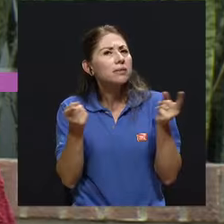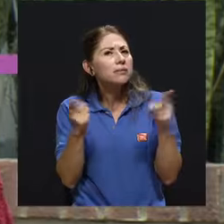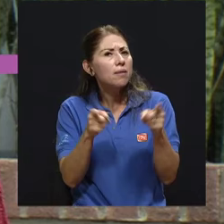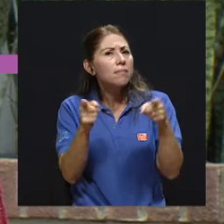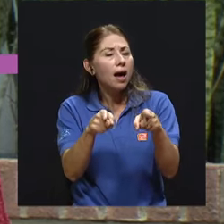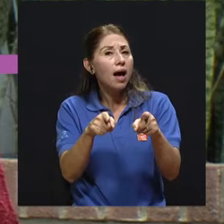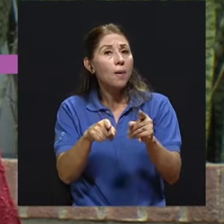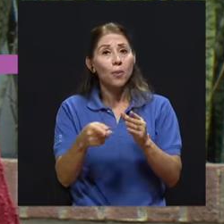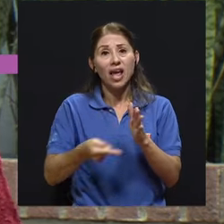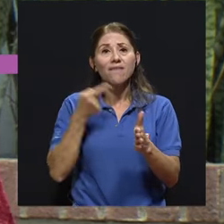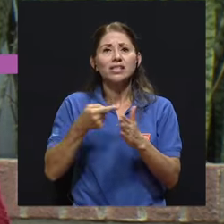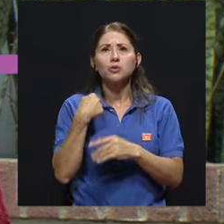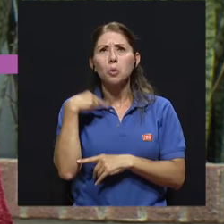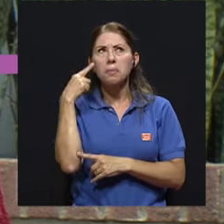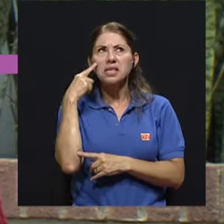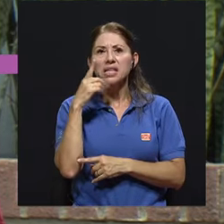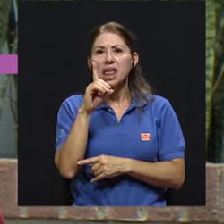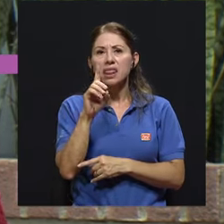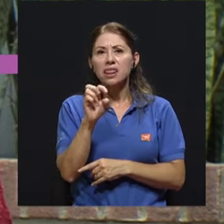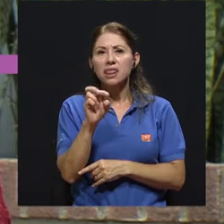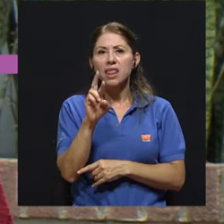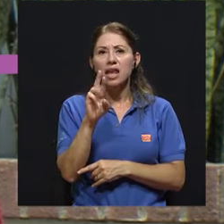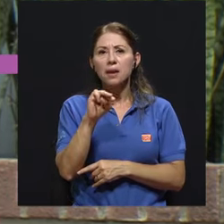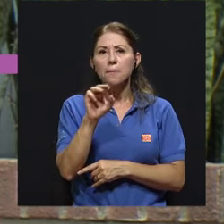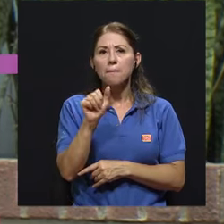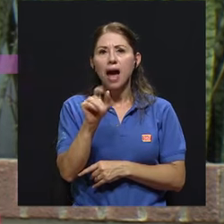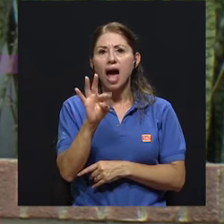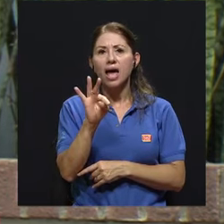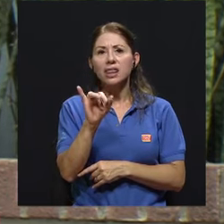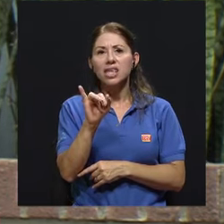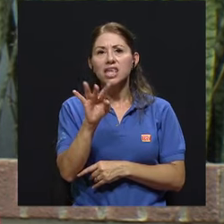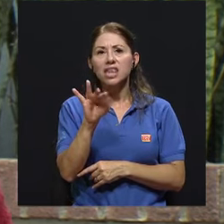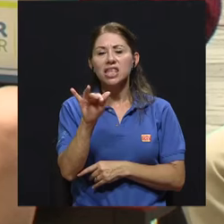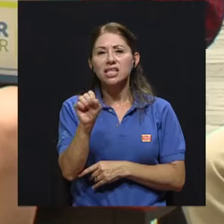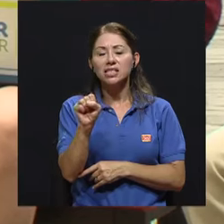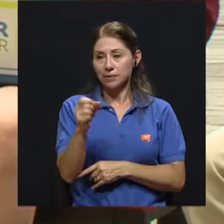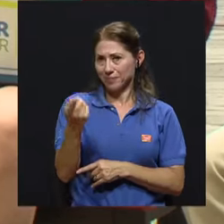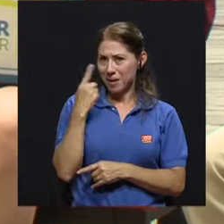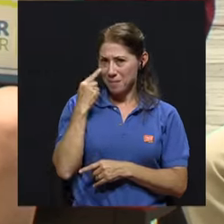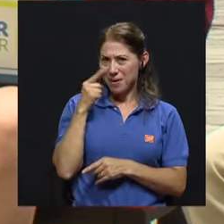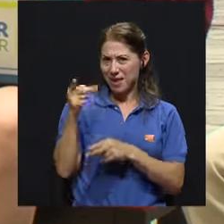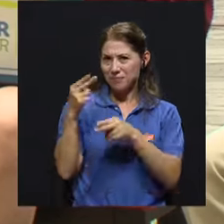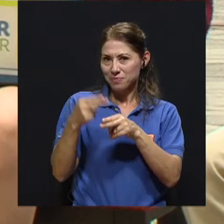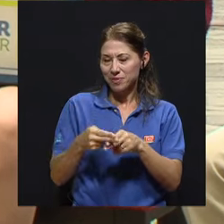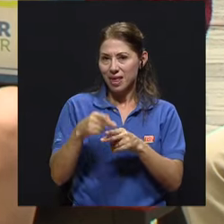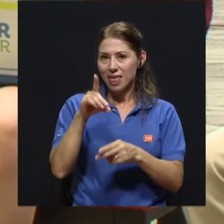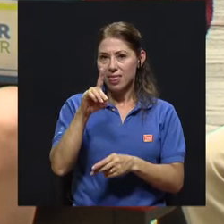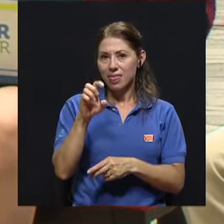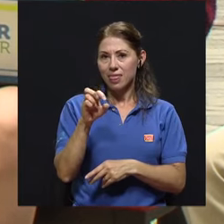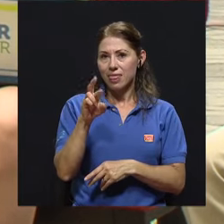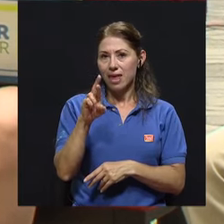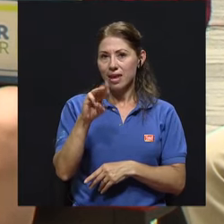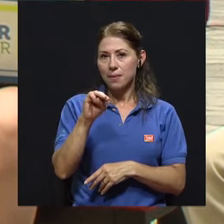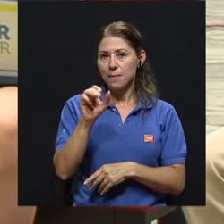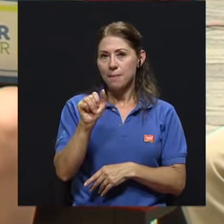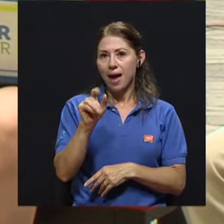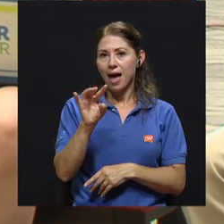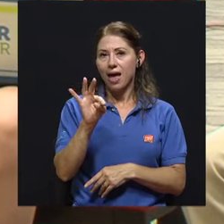veces uno se preguntará, ¿será la dermatitis? ¿Cuáles serían, doctor, las alergias? Cuando más... hablamos de, vea, dermatitis es